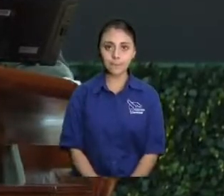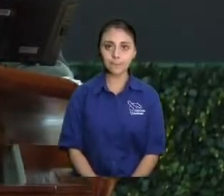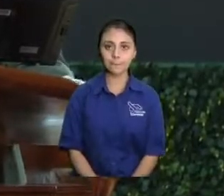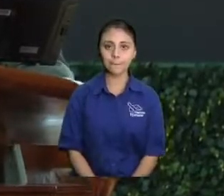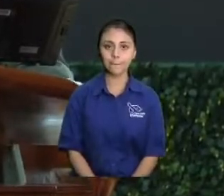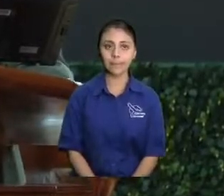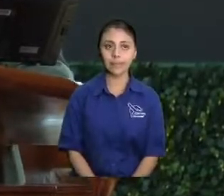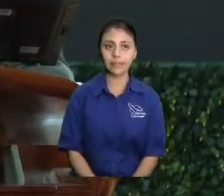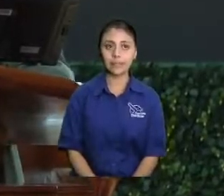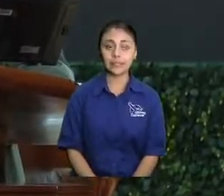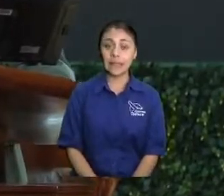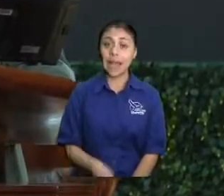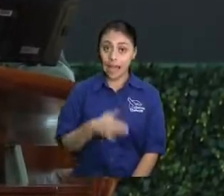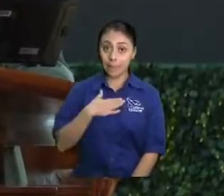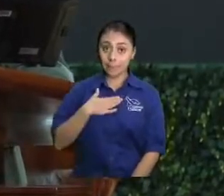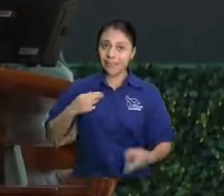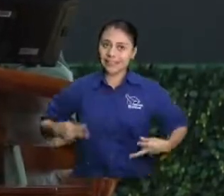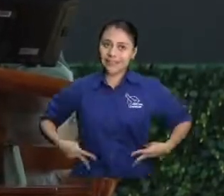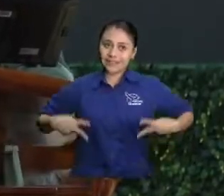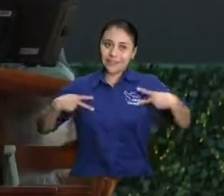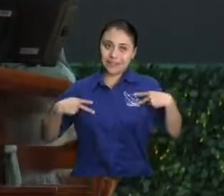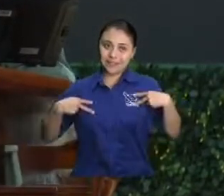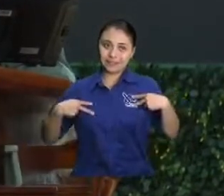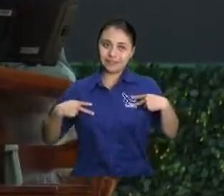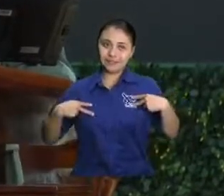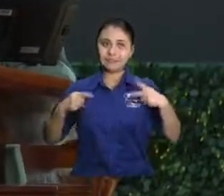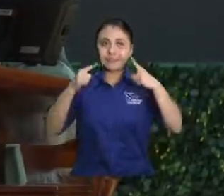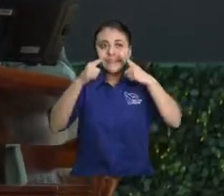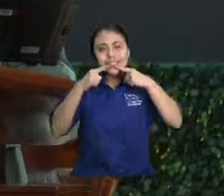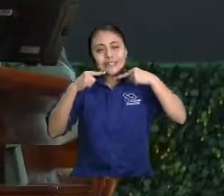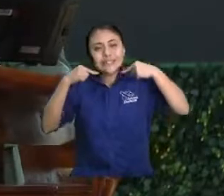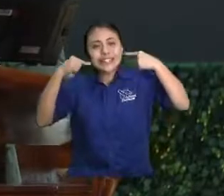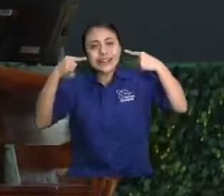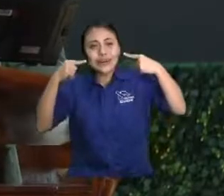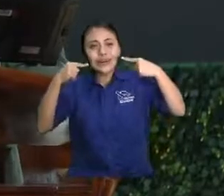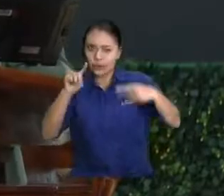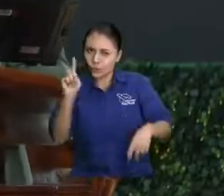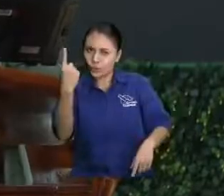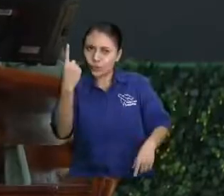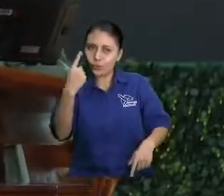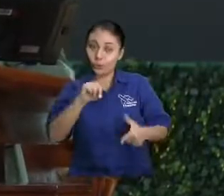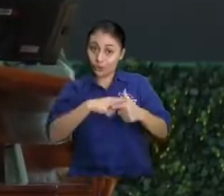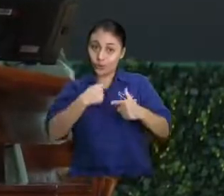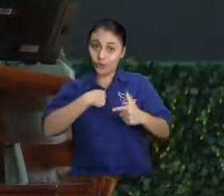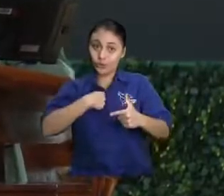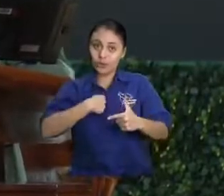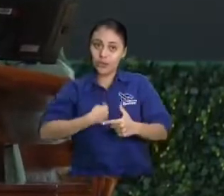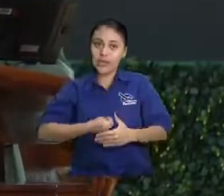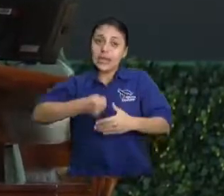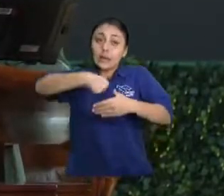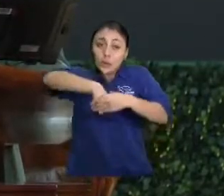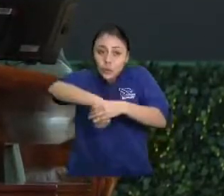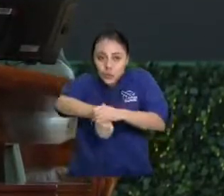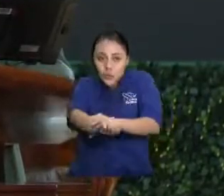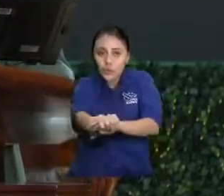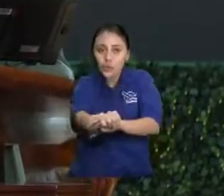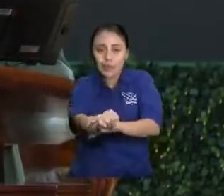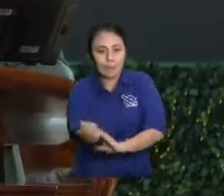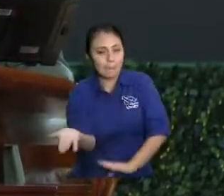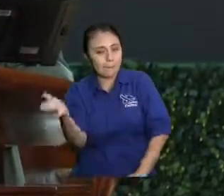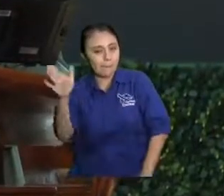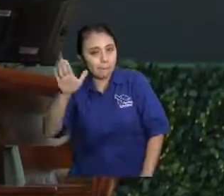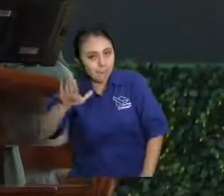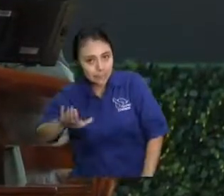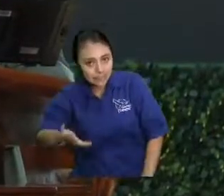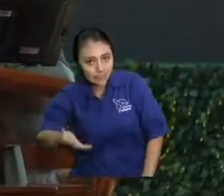A mí me empezó a sonreír la vida, bueno, primero cuando nací, pero cuando nací de nuevo, la vida se empezó a carcajear